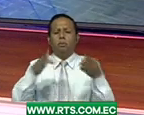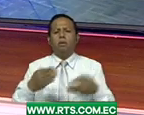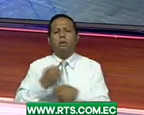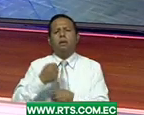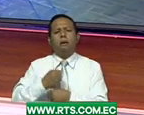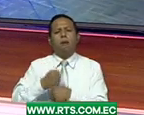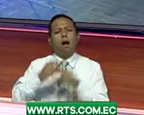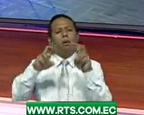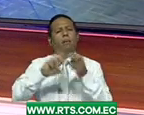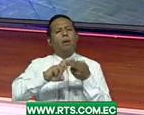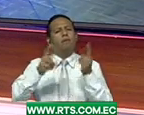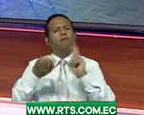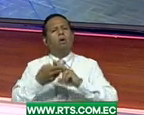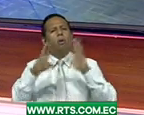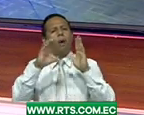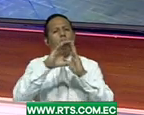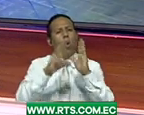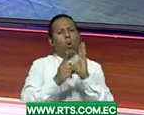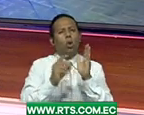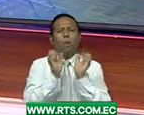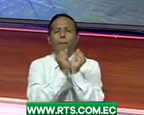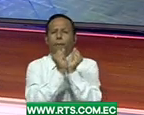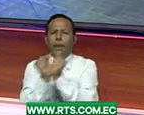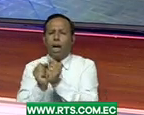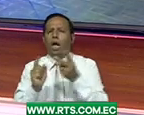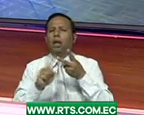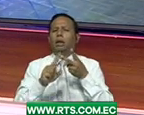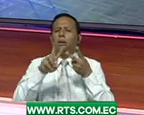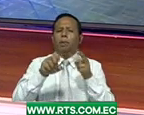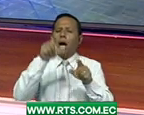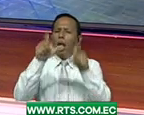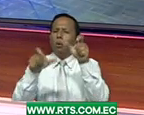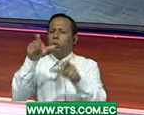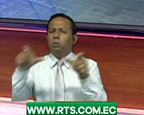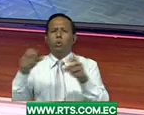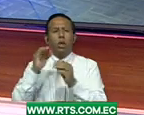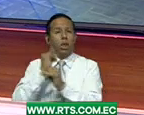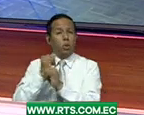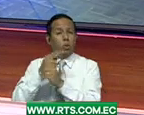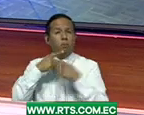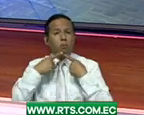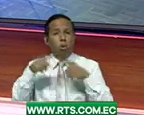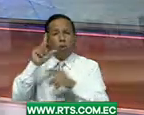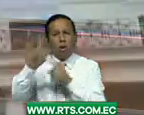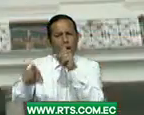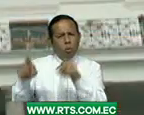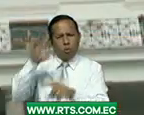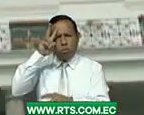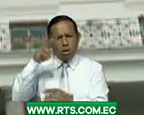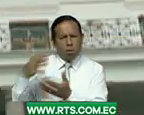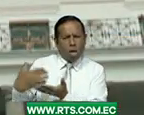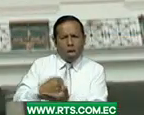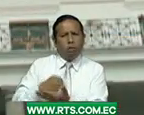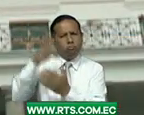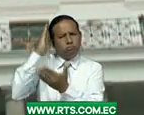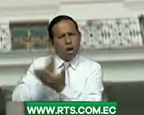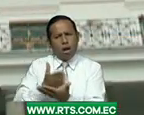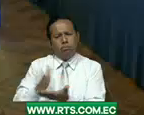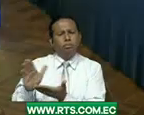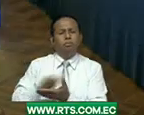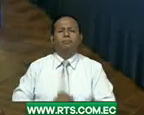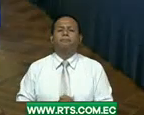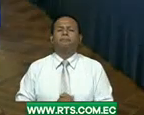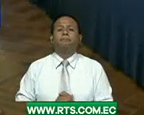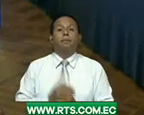Penal. La depuración de los malos elementos en las instituciones públicas no se descarta. A la Presidencia de